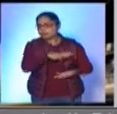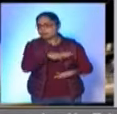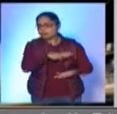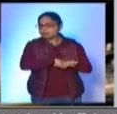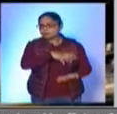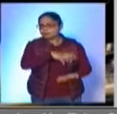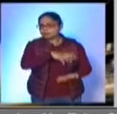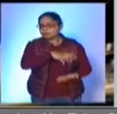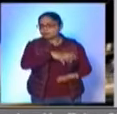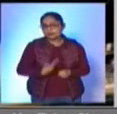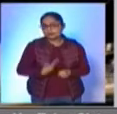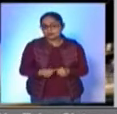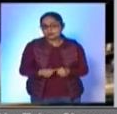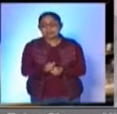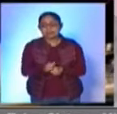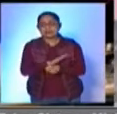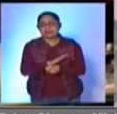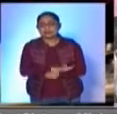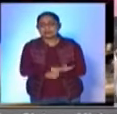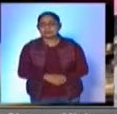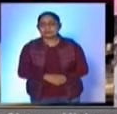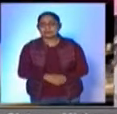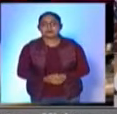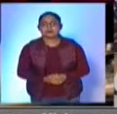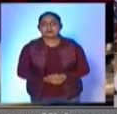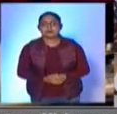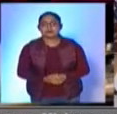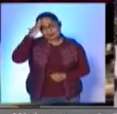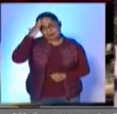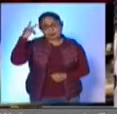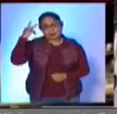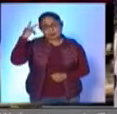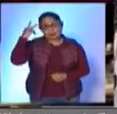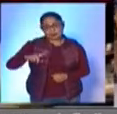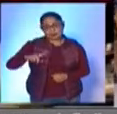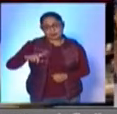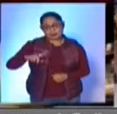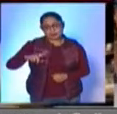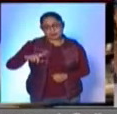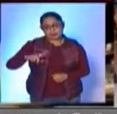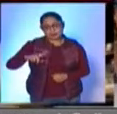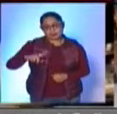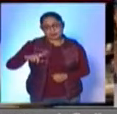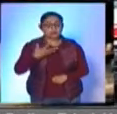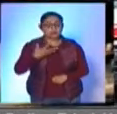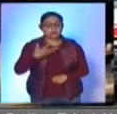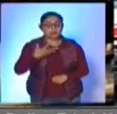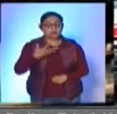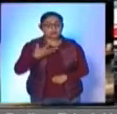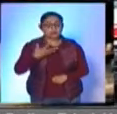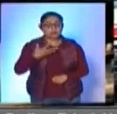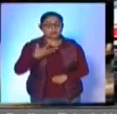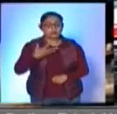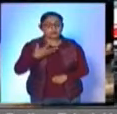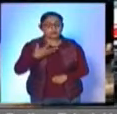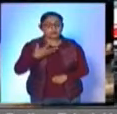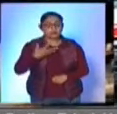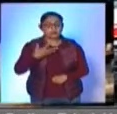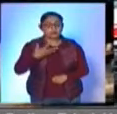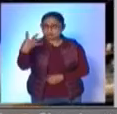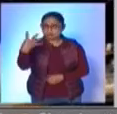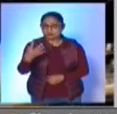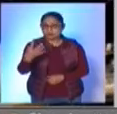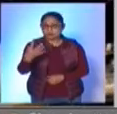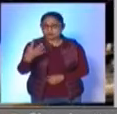de pacientes contagiados. El mandatario advirtió que Michoacán se encuentra en riesgo de pasar a semáforo rojo.